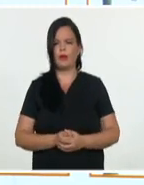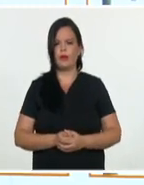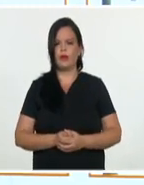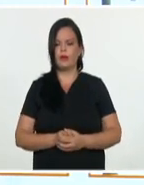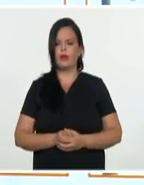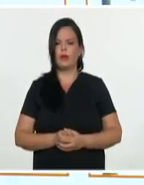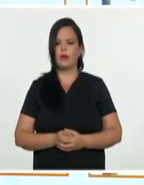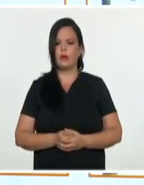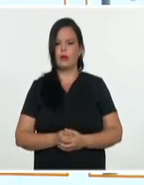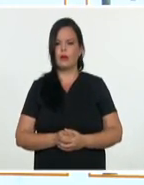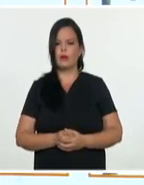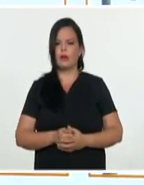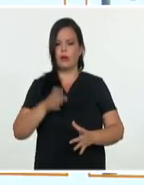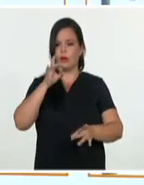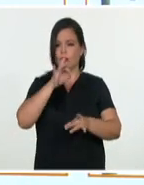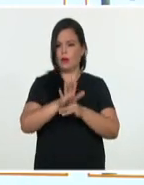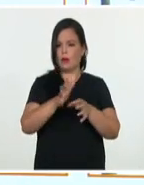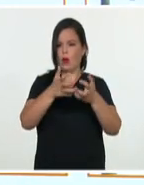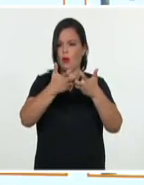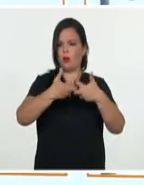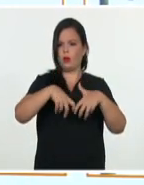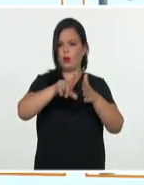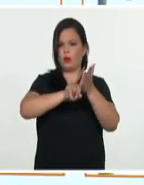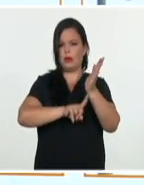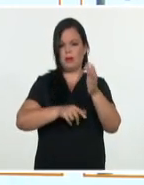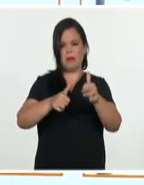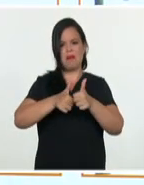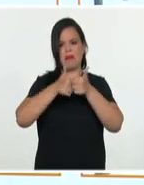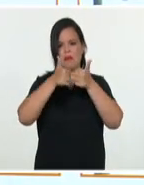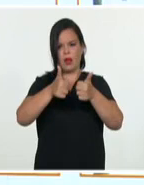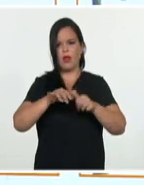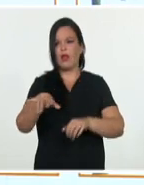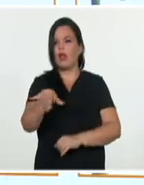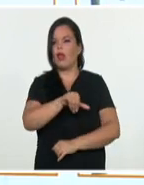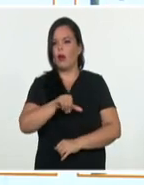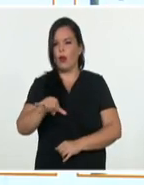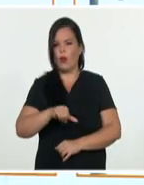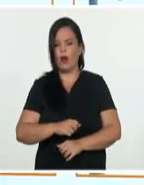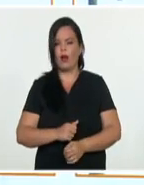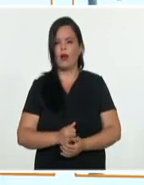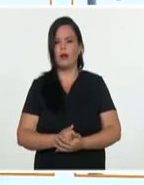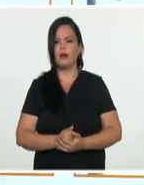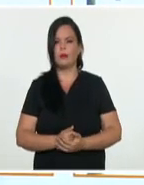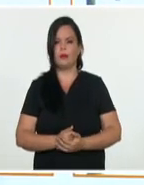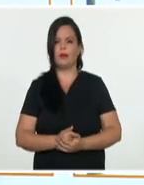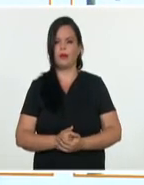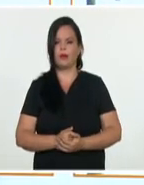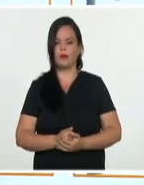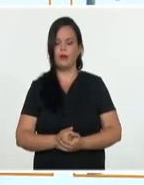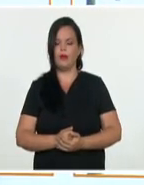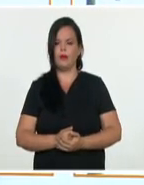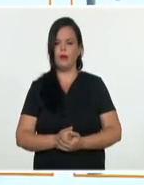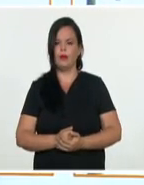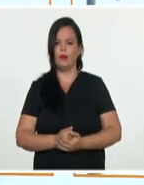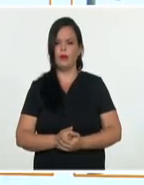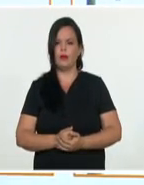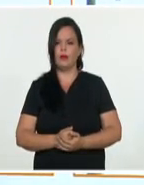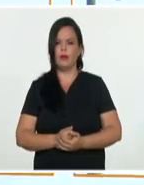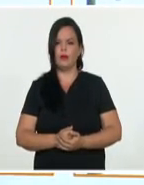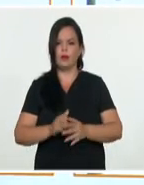Mariel. De igual forma, logramos llegar a un nivel considerable de grupos electrógenos distribuidos en el